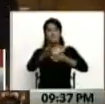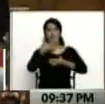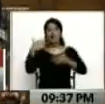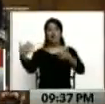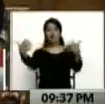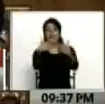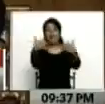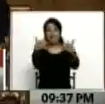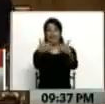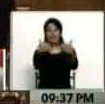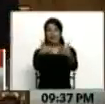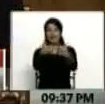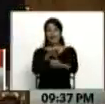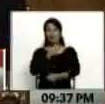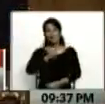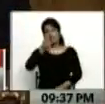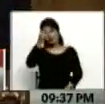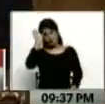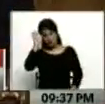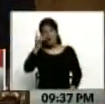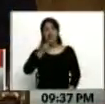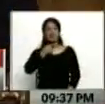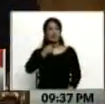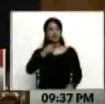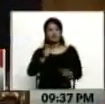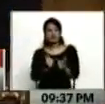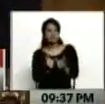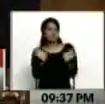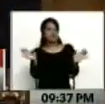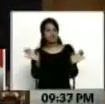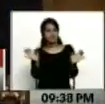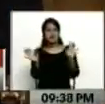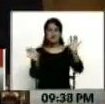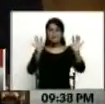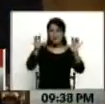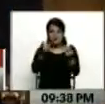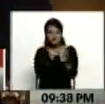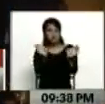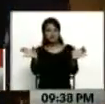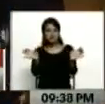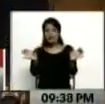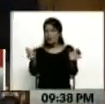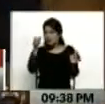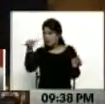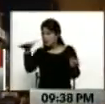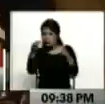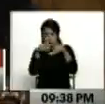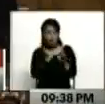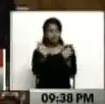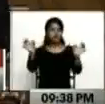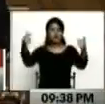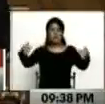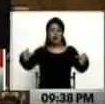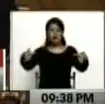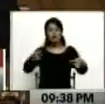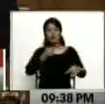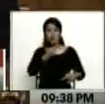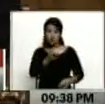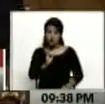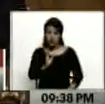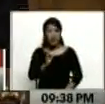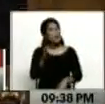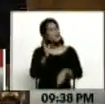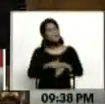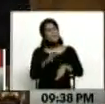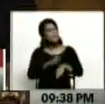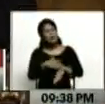la guerra de la división entre naciones entre pueblos para